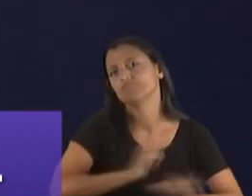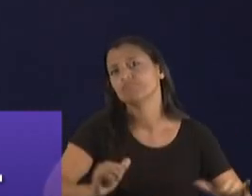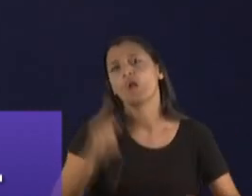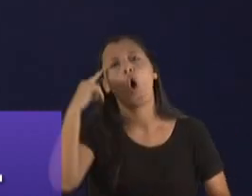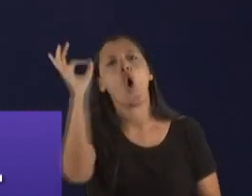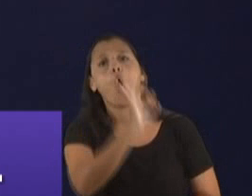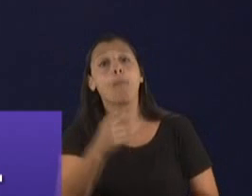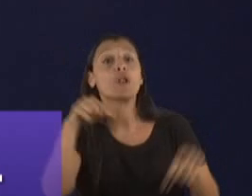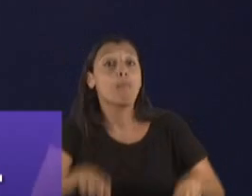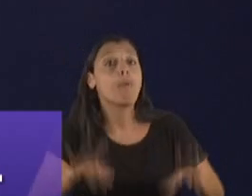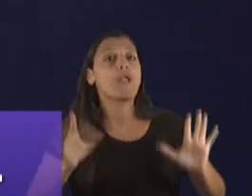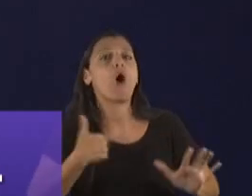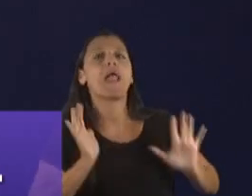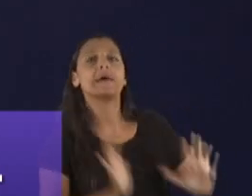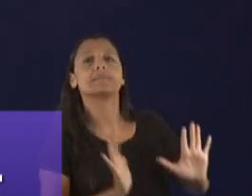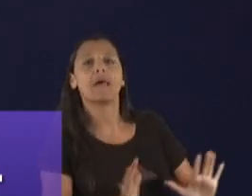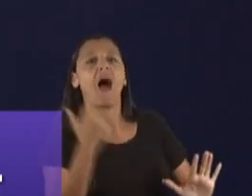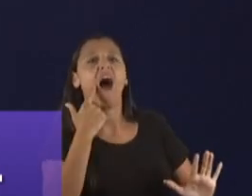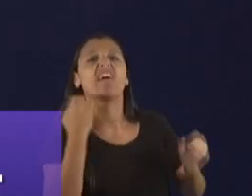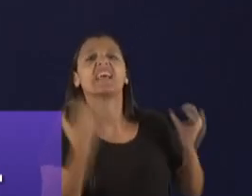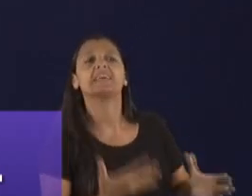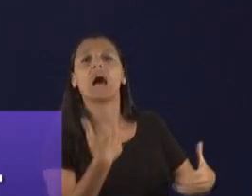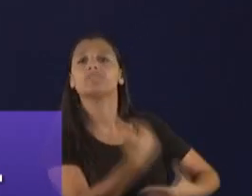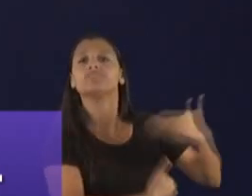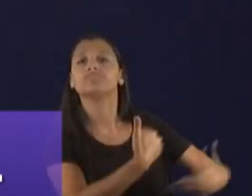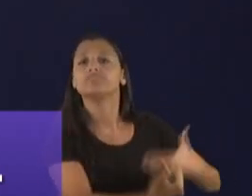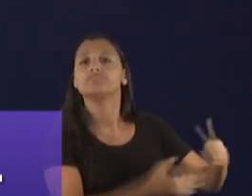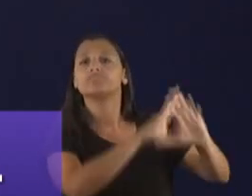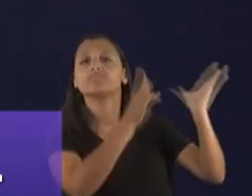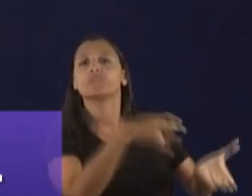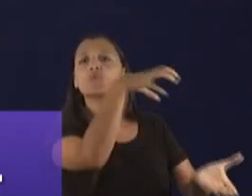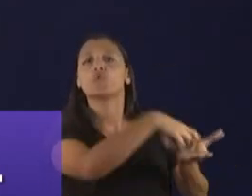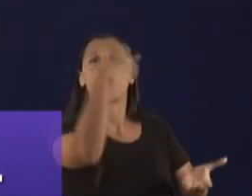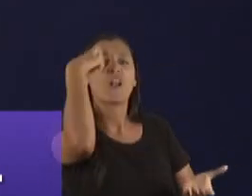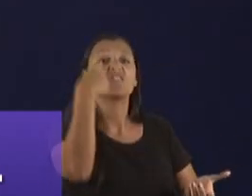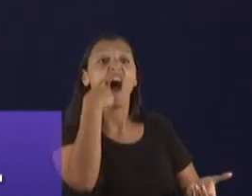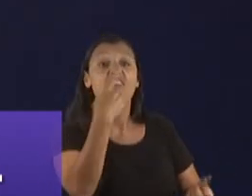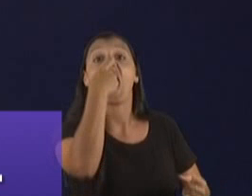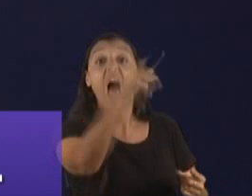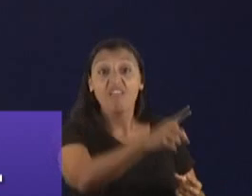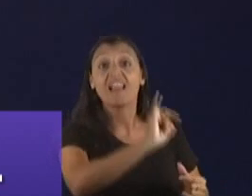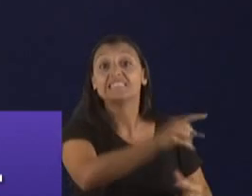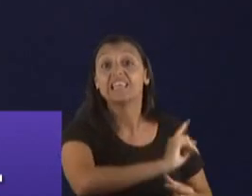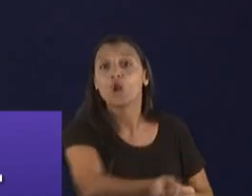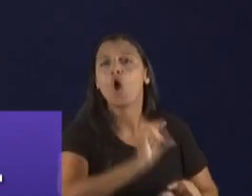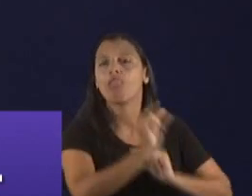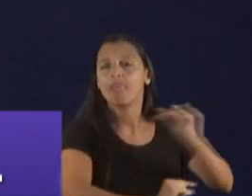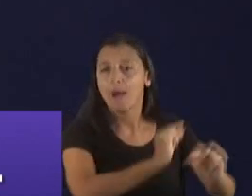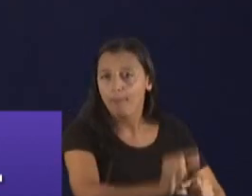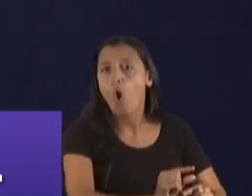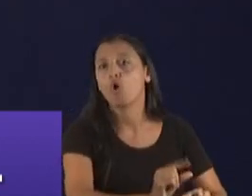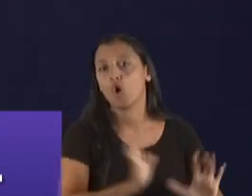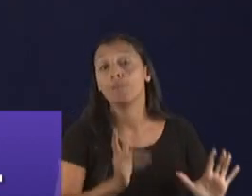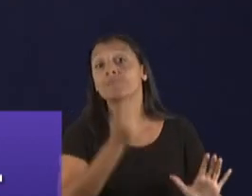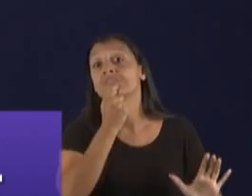ahora, simplemente esperando que efectivamente avance y ver cuál es el destino que va teniendo cada uno de estos pasos, en